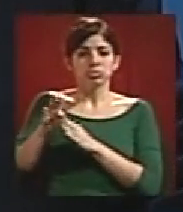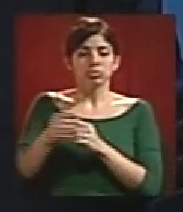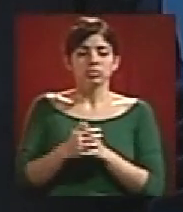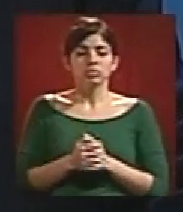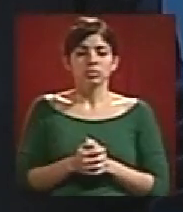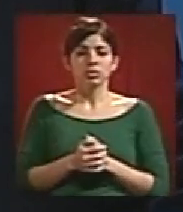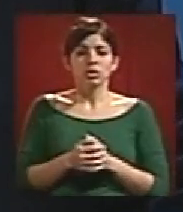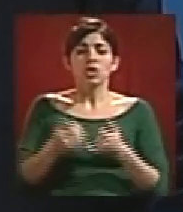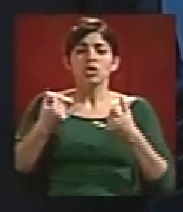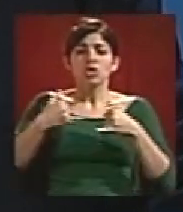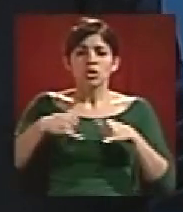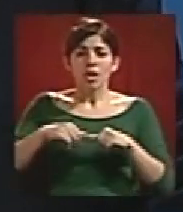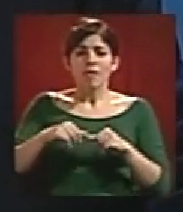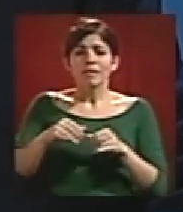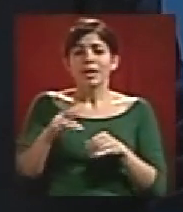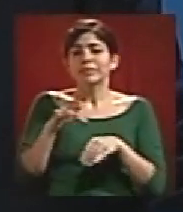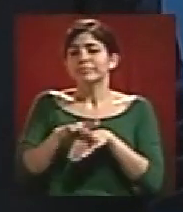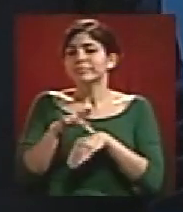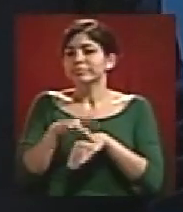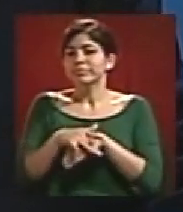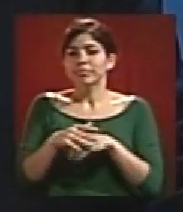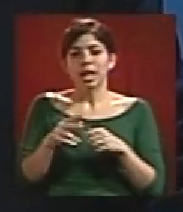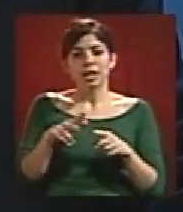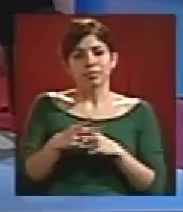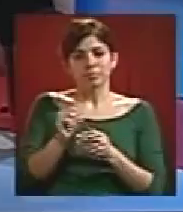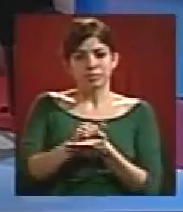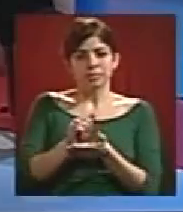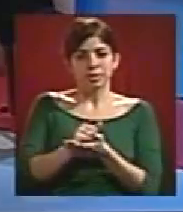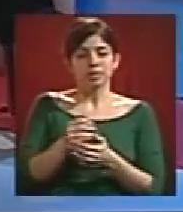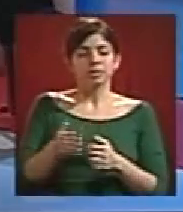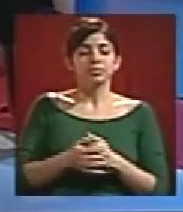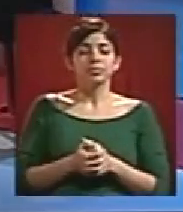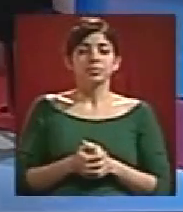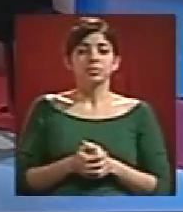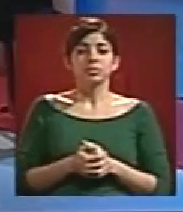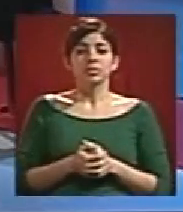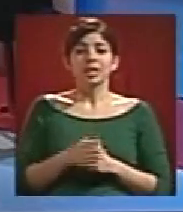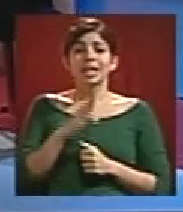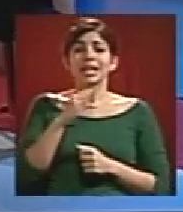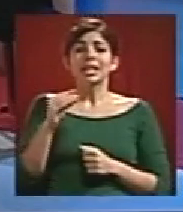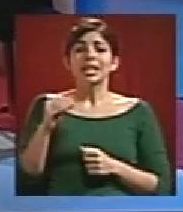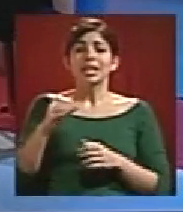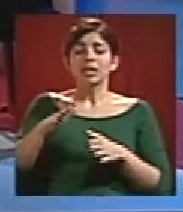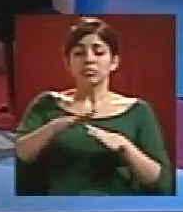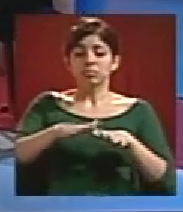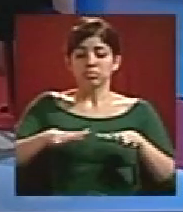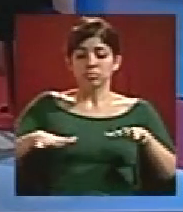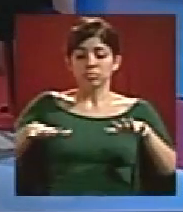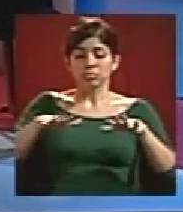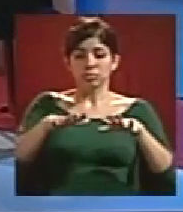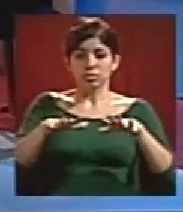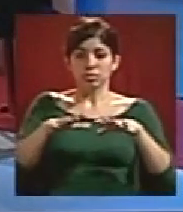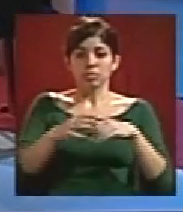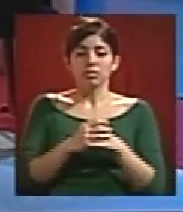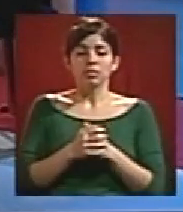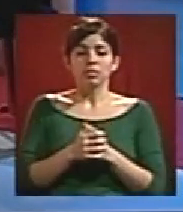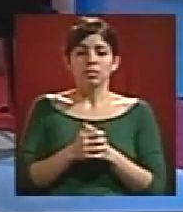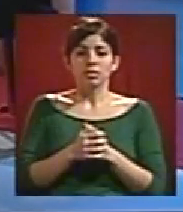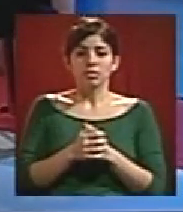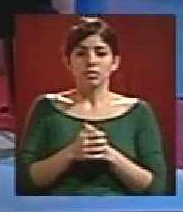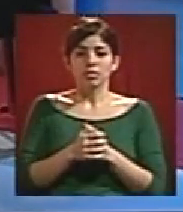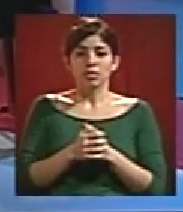aunque todavía es como muy prematuro para decir específicamente resultados. Y geográficamente, ¿es